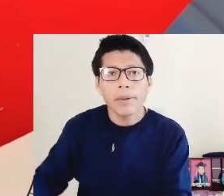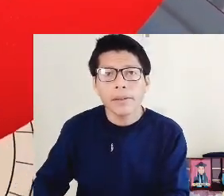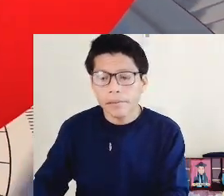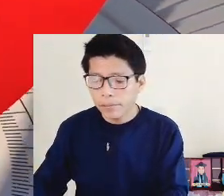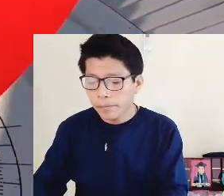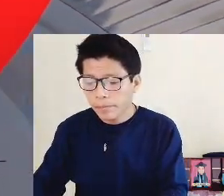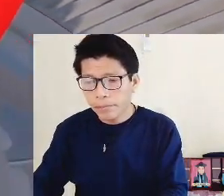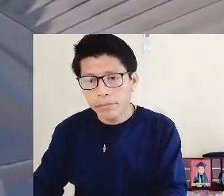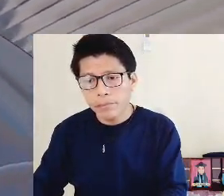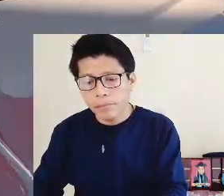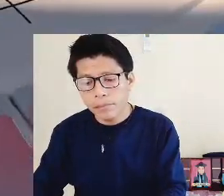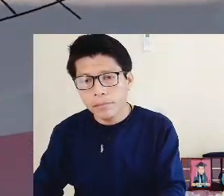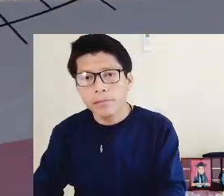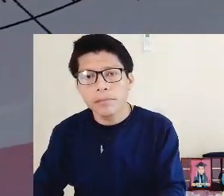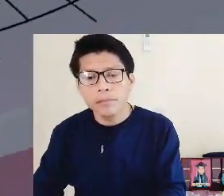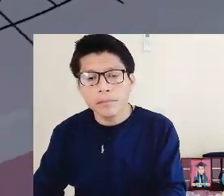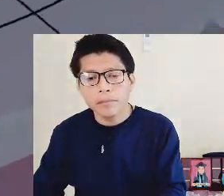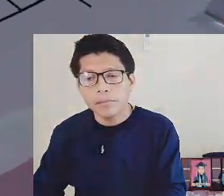Bye